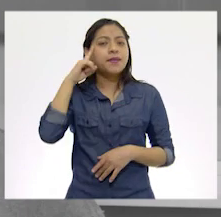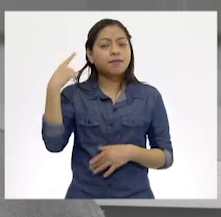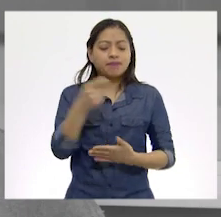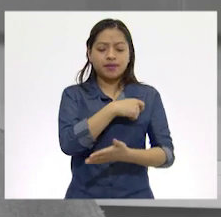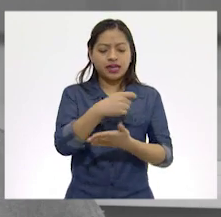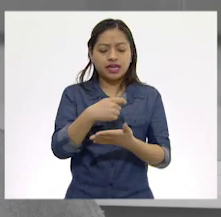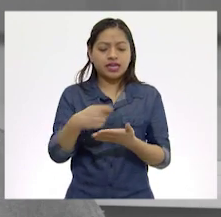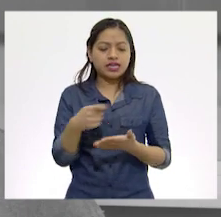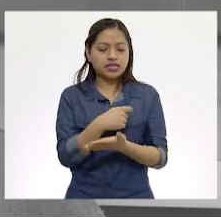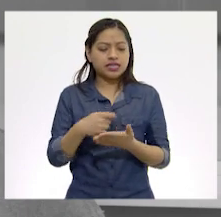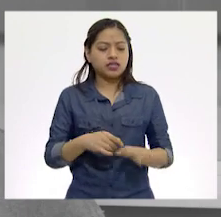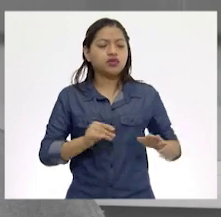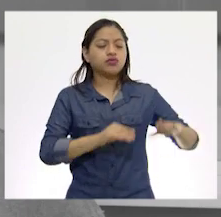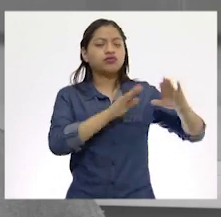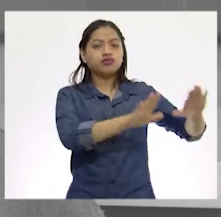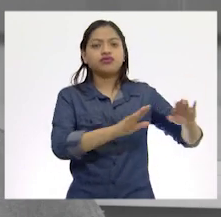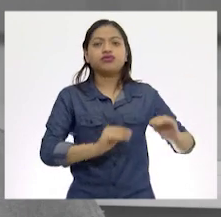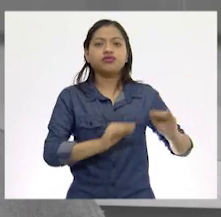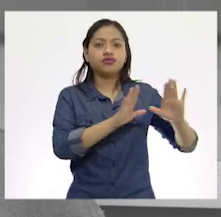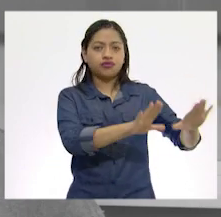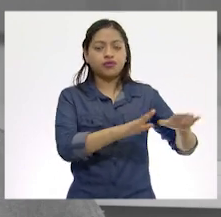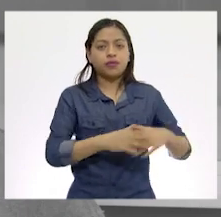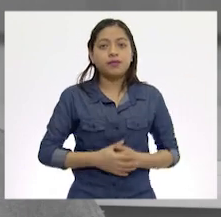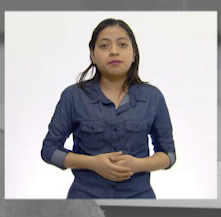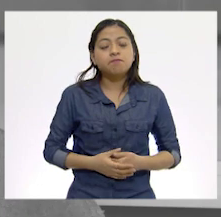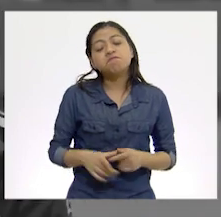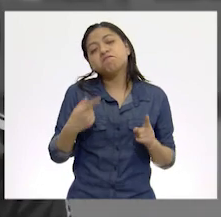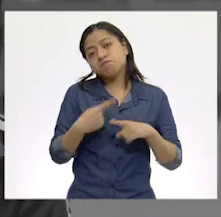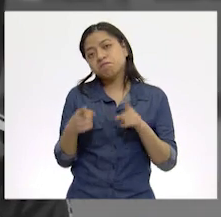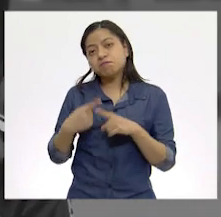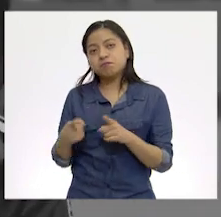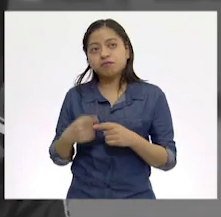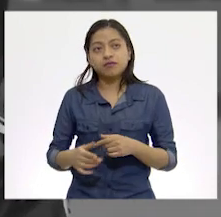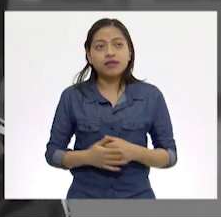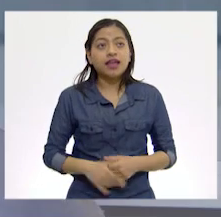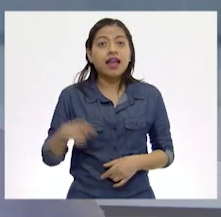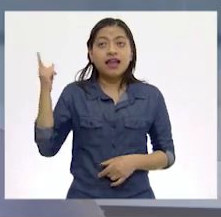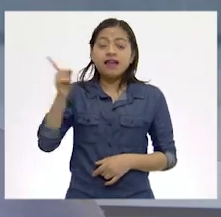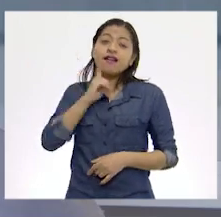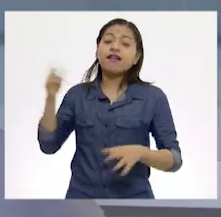cosas que hacemos en clase, en línea y así. La